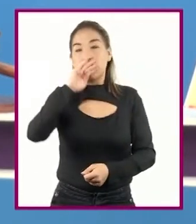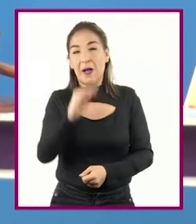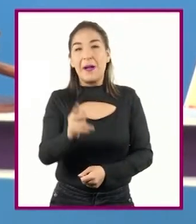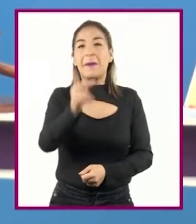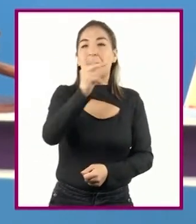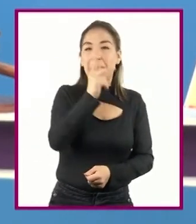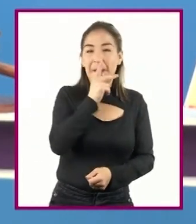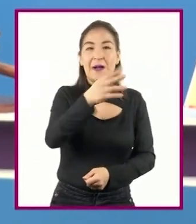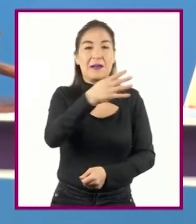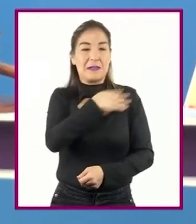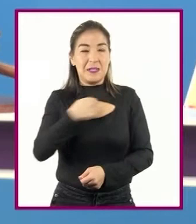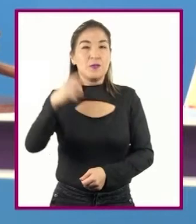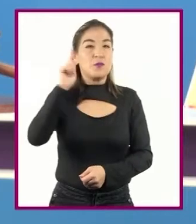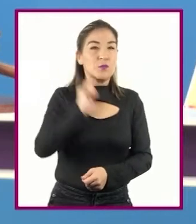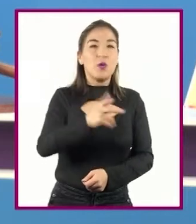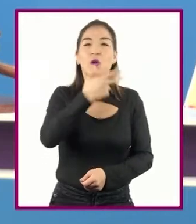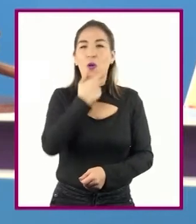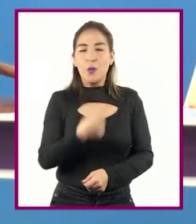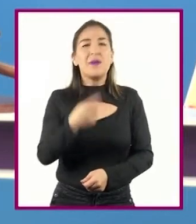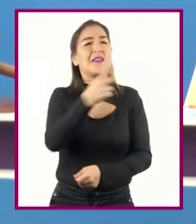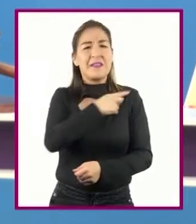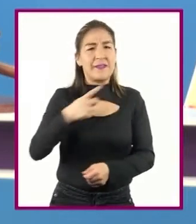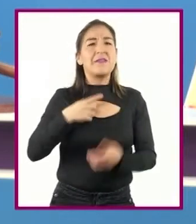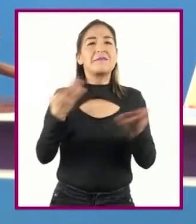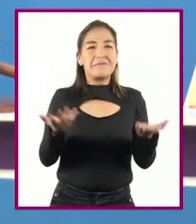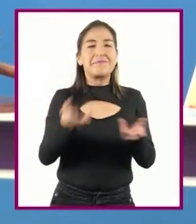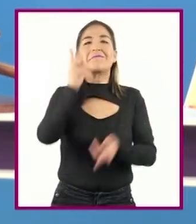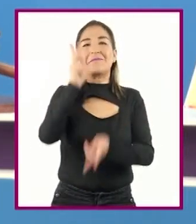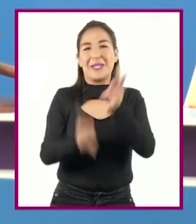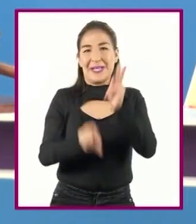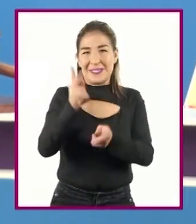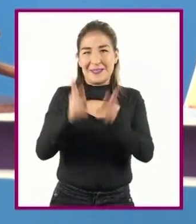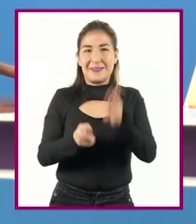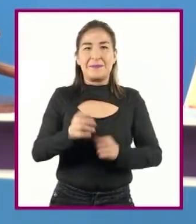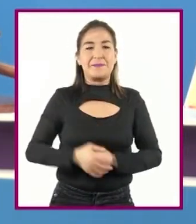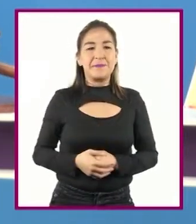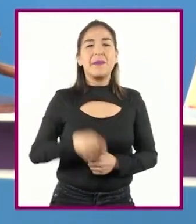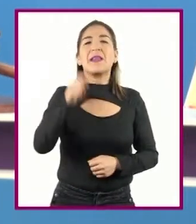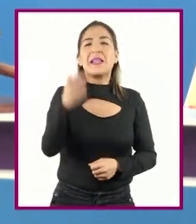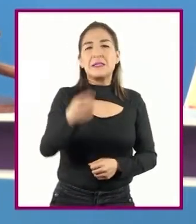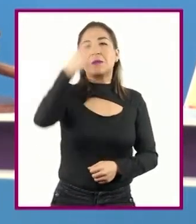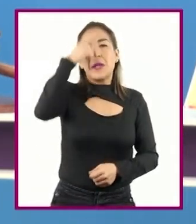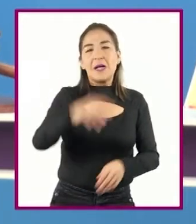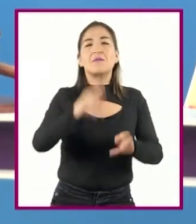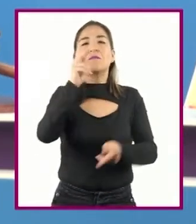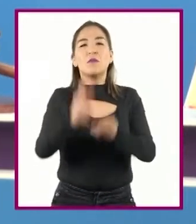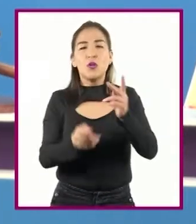padres, hijas e hijos debemos hacer es dialogar. Hablar para